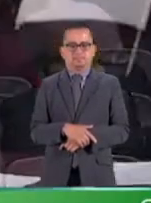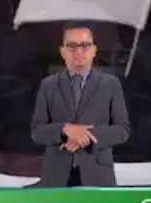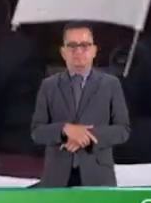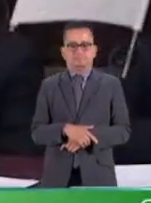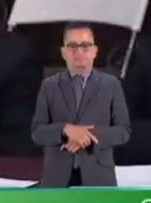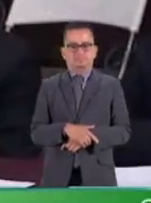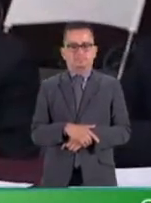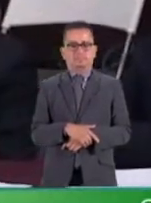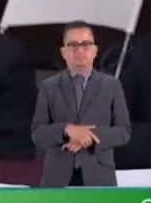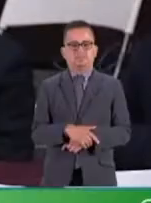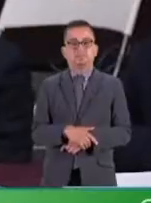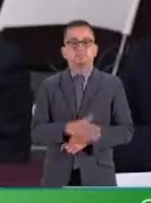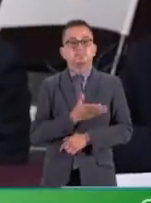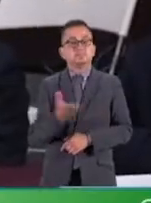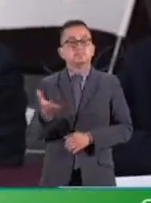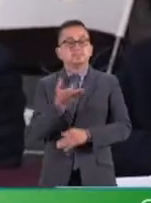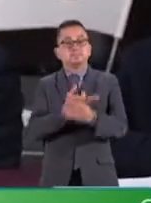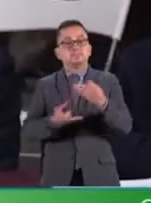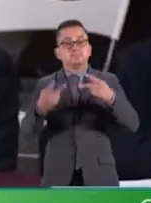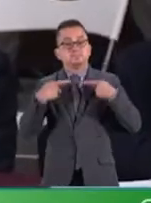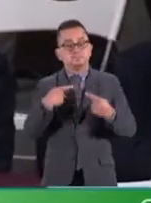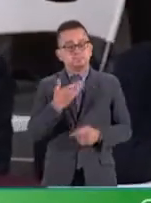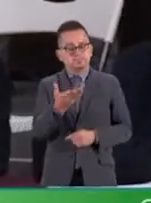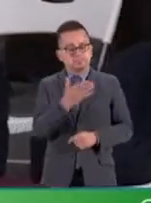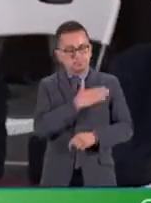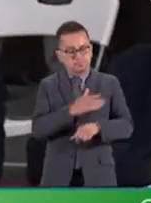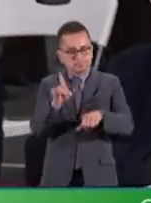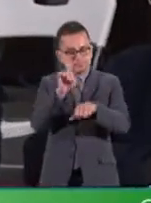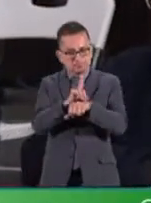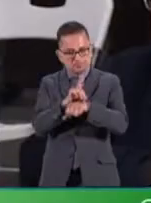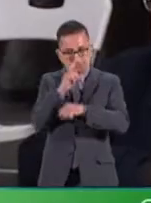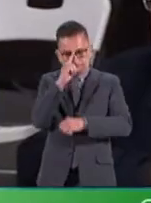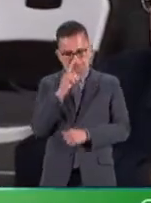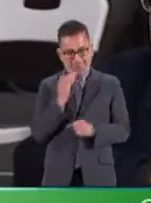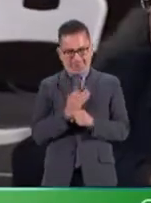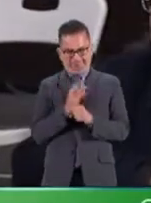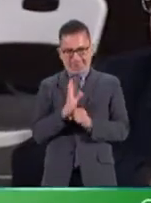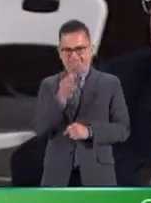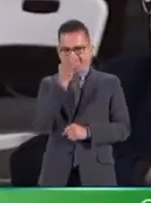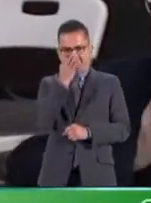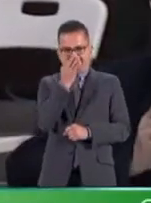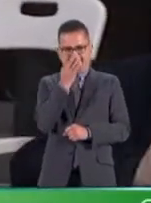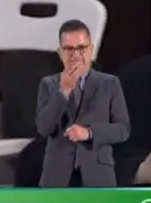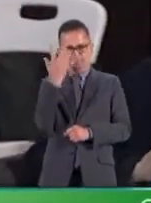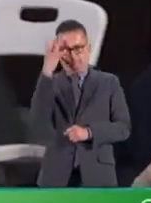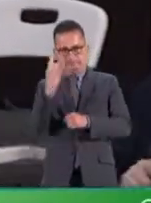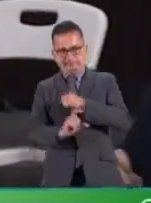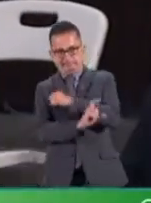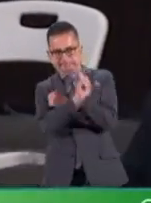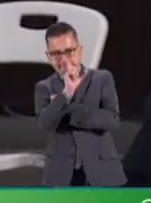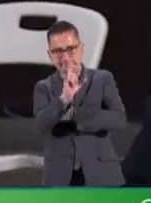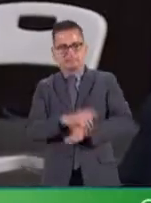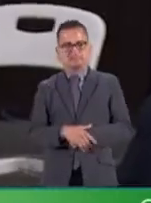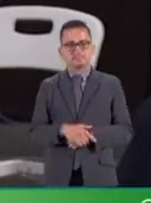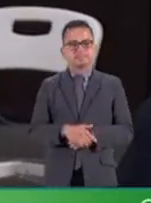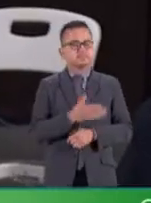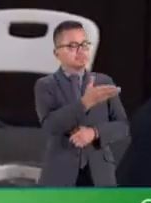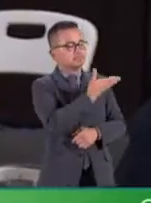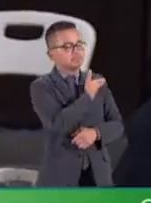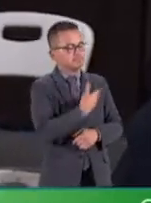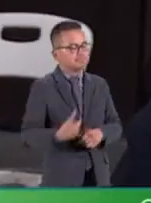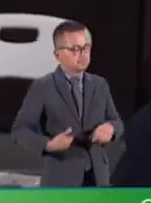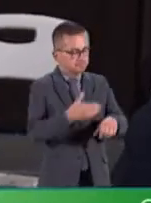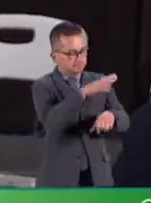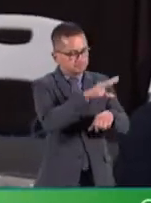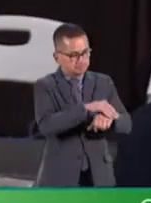Muy buenos días a todas y todos. Ya casi amanece. Con el permiso de la Presidencia, compañeras y compañeros